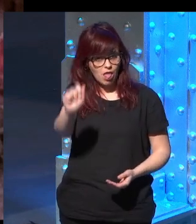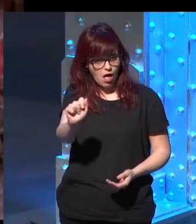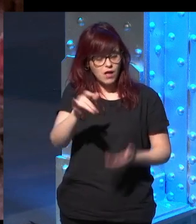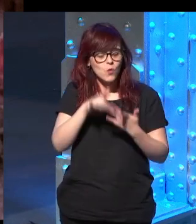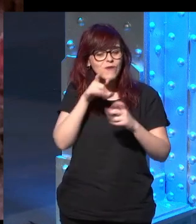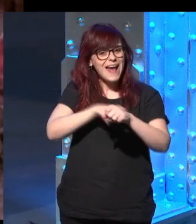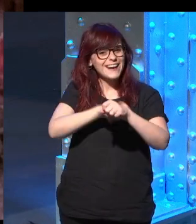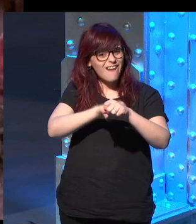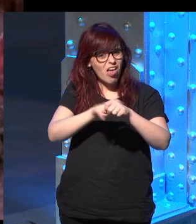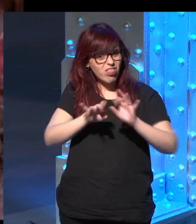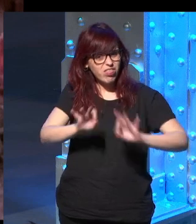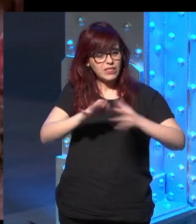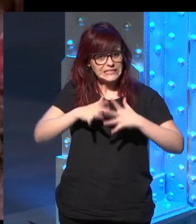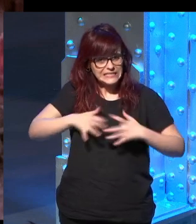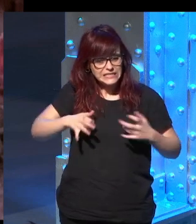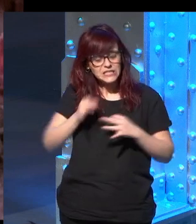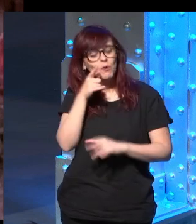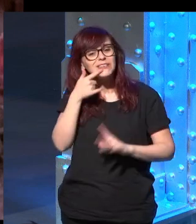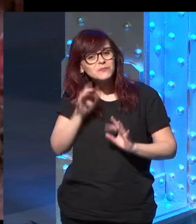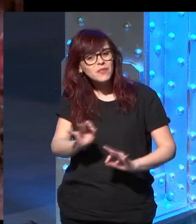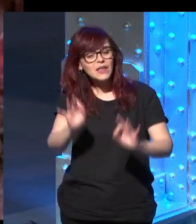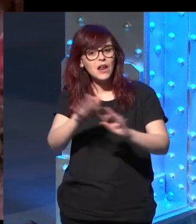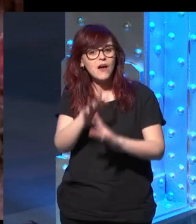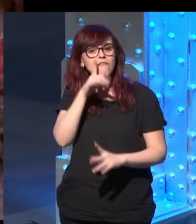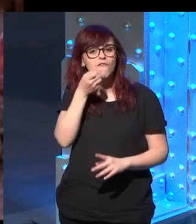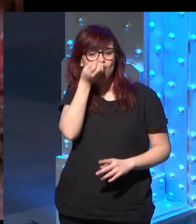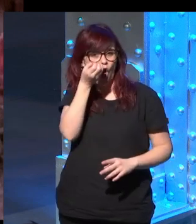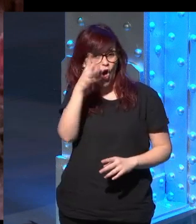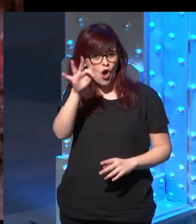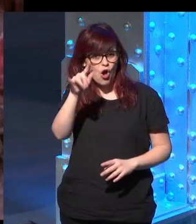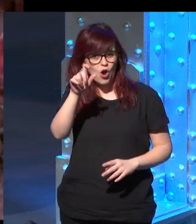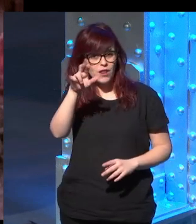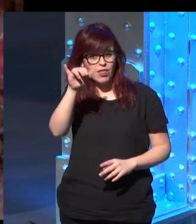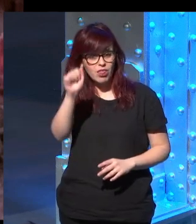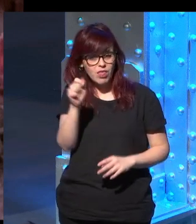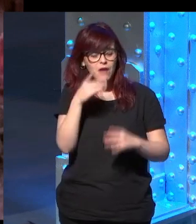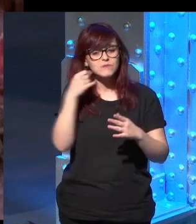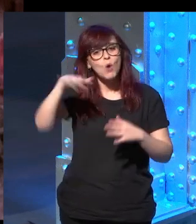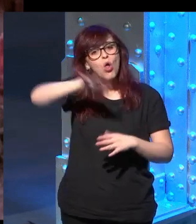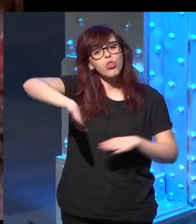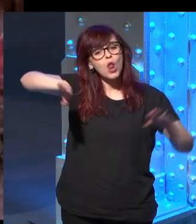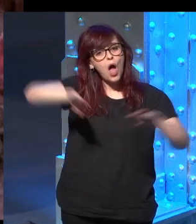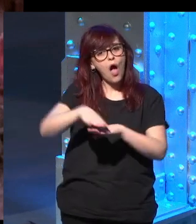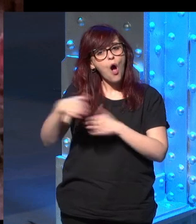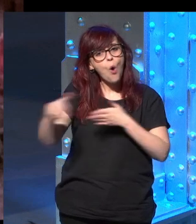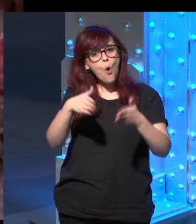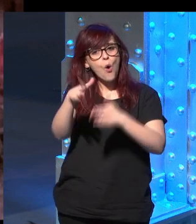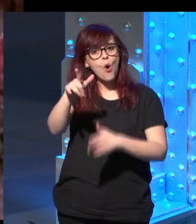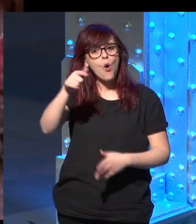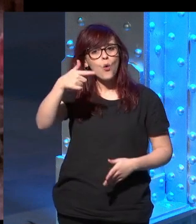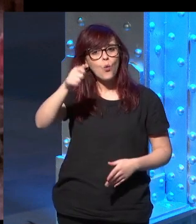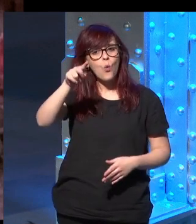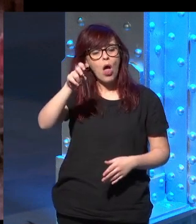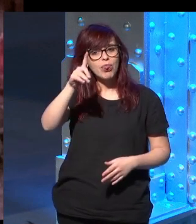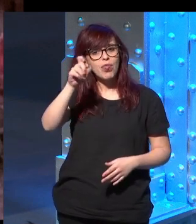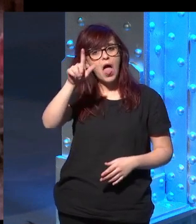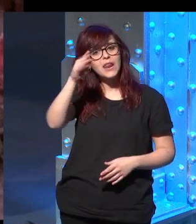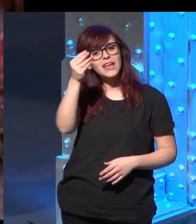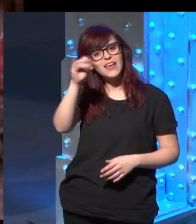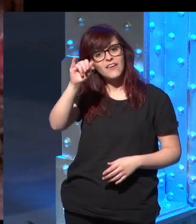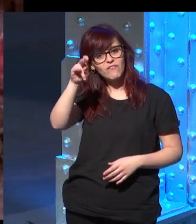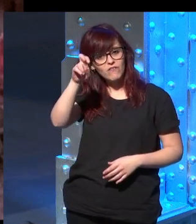lo voy a contar porque me parece muy poético. Se llama Florida porque los pastores del Valle del Guadalquivir le recordaban a los campos floridos en